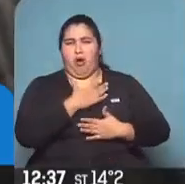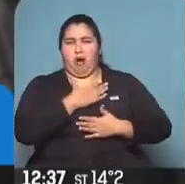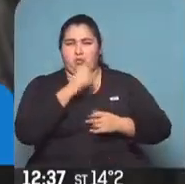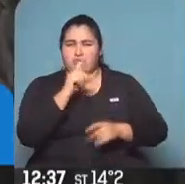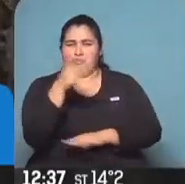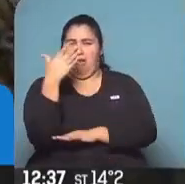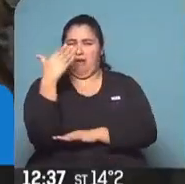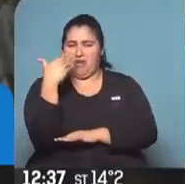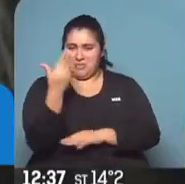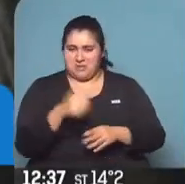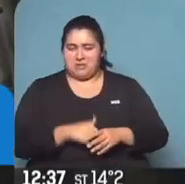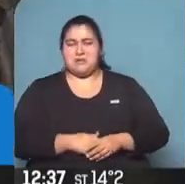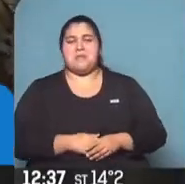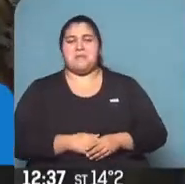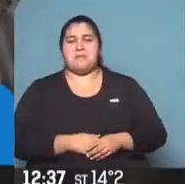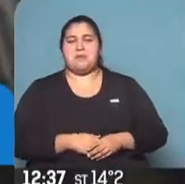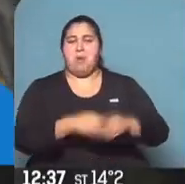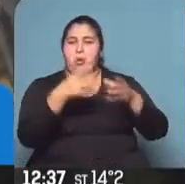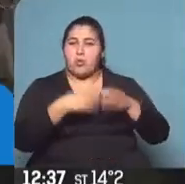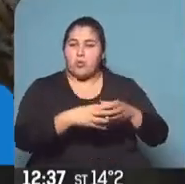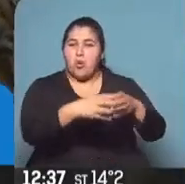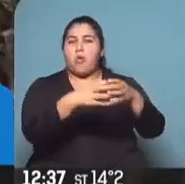los cuales se presentan